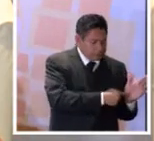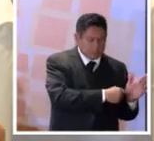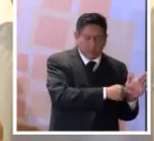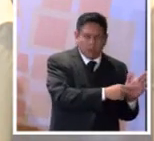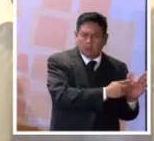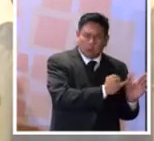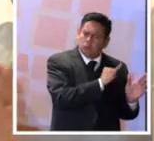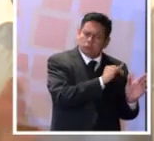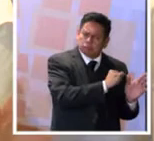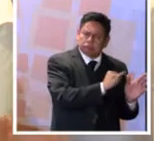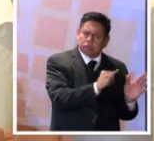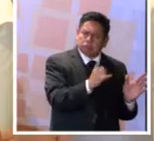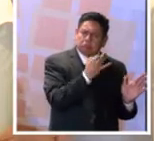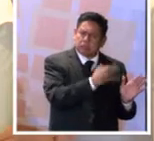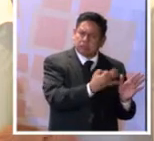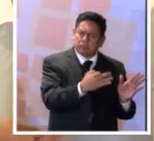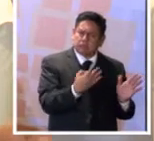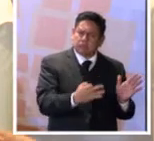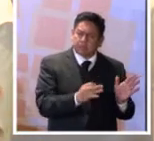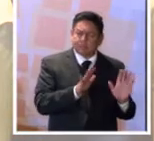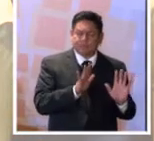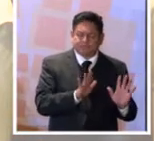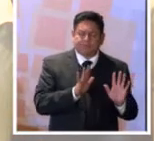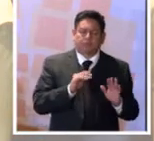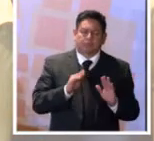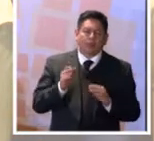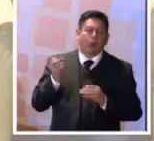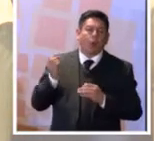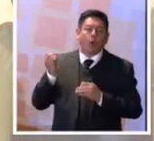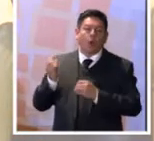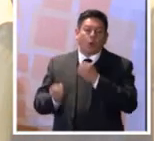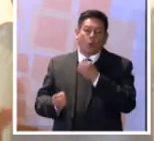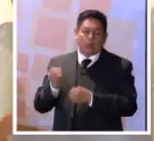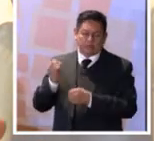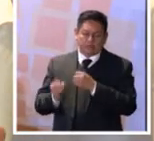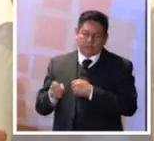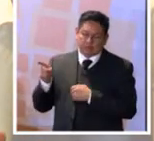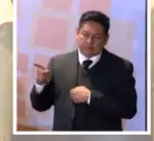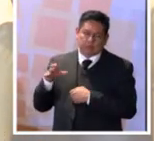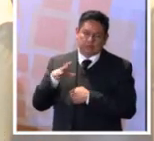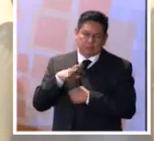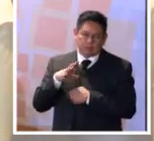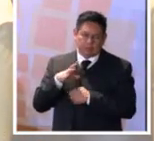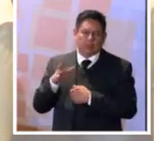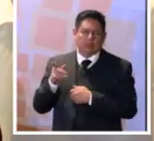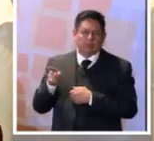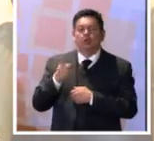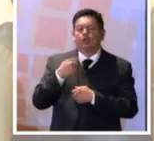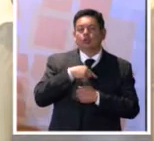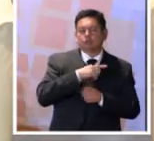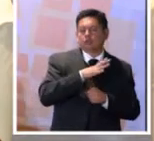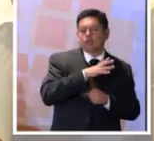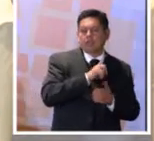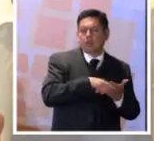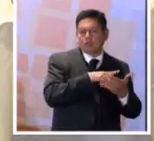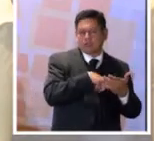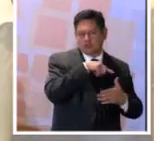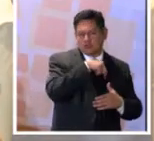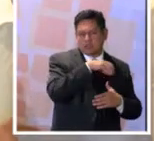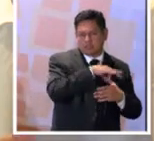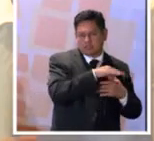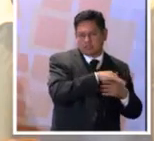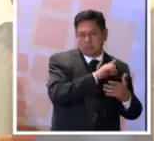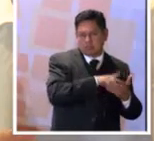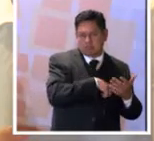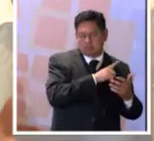que además hasta es objetable que en esa etapa nosotros tenemos un sistema de primarias, ¿sí? Y esas primarias,